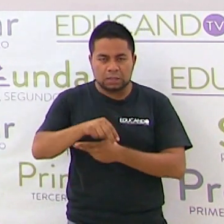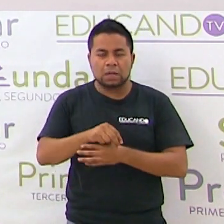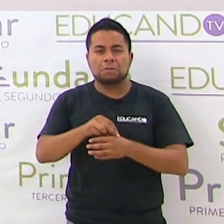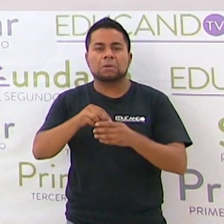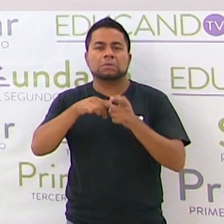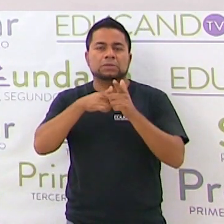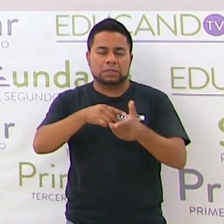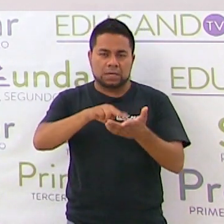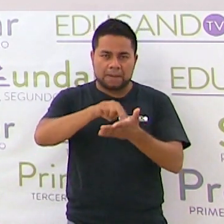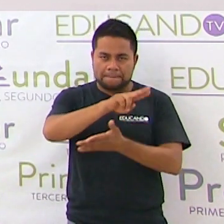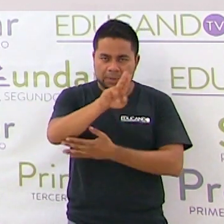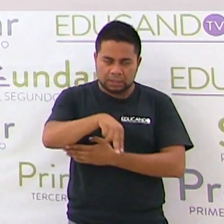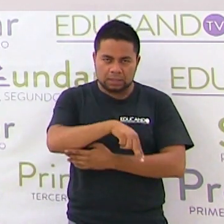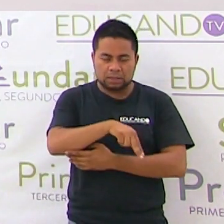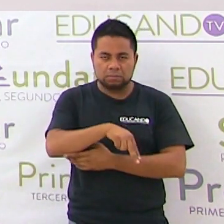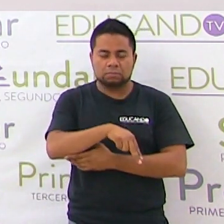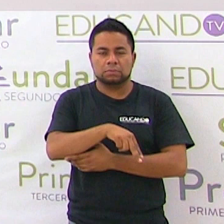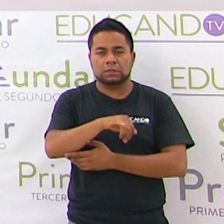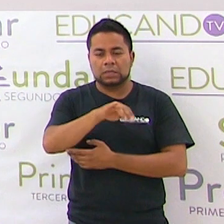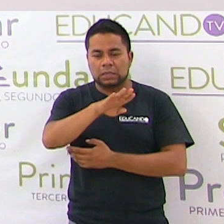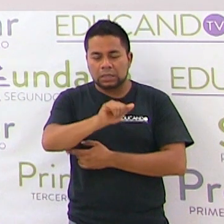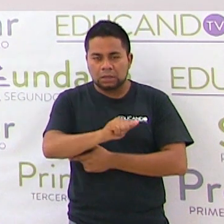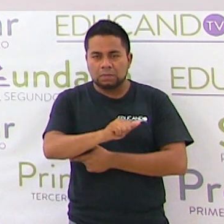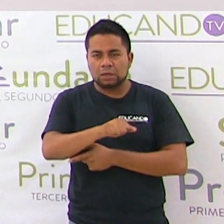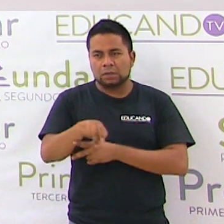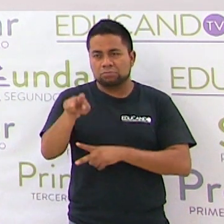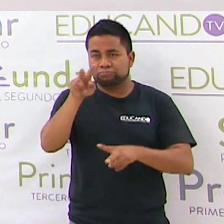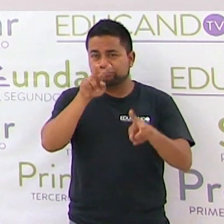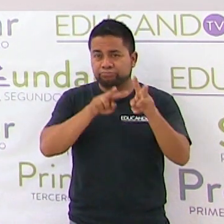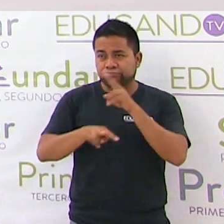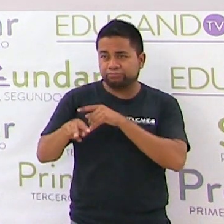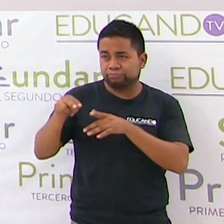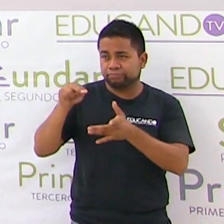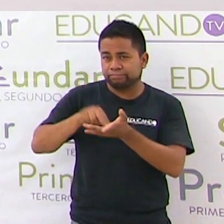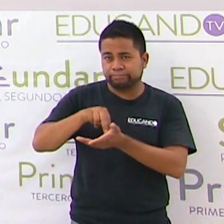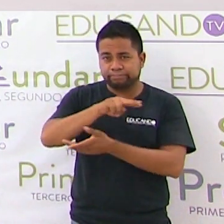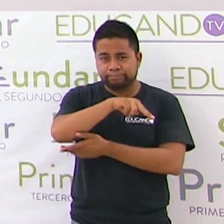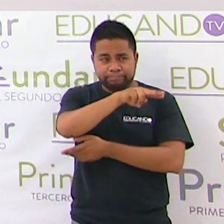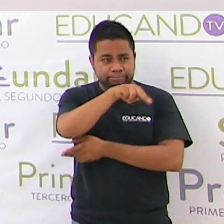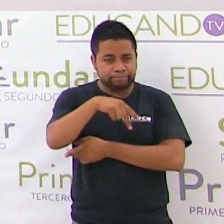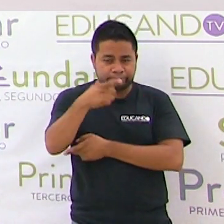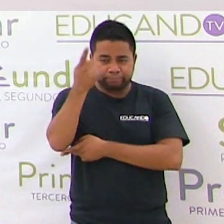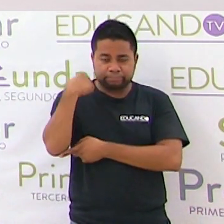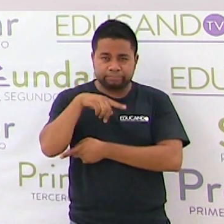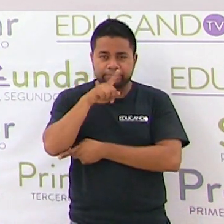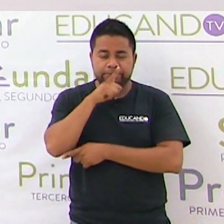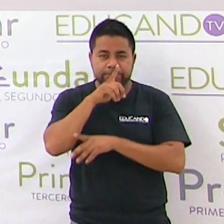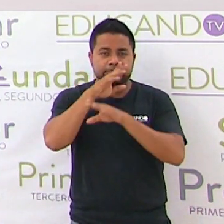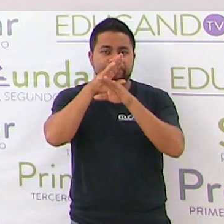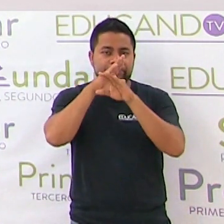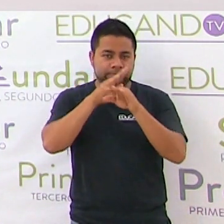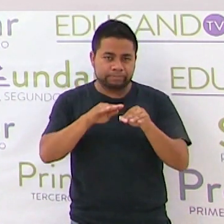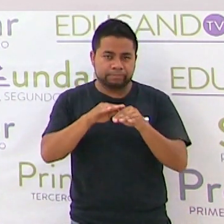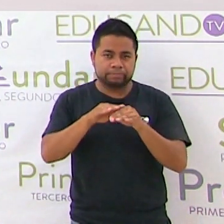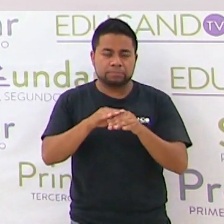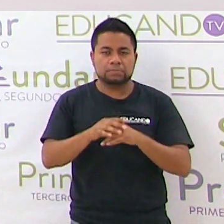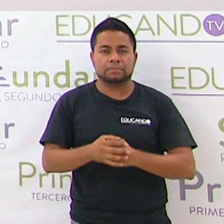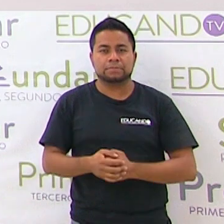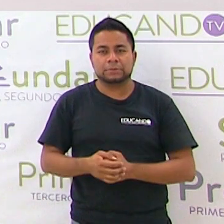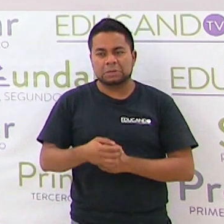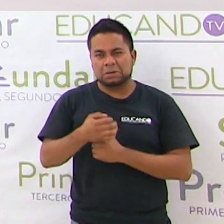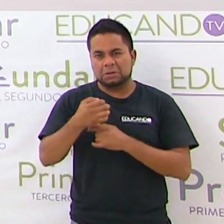pintaba. Iba pintando todo lo que veía desde su mundo de niña callada y extraña para los